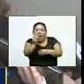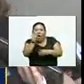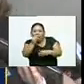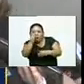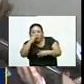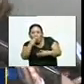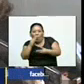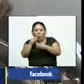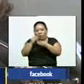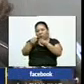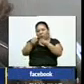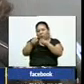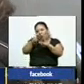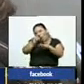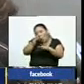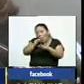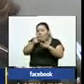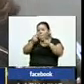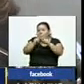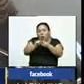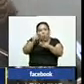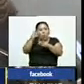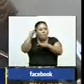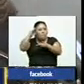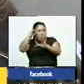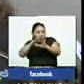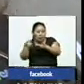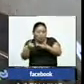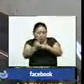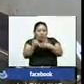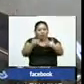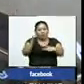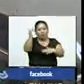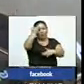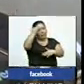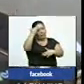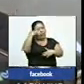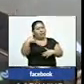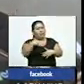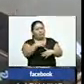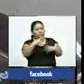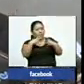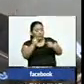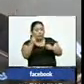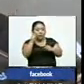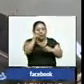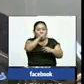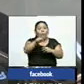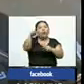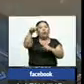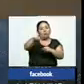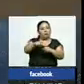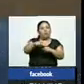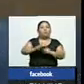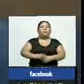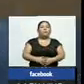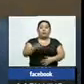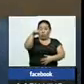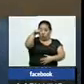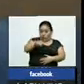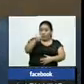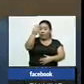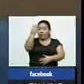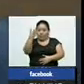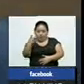haber una cantidad mínima, razonable, que pueda manejar el sistema. Y en ese momento nos encontramos ahorita nosotros. A la fecha,